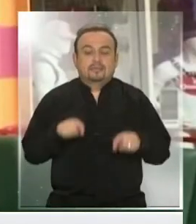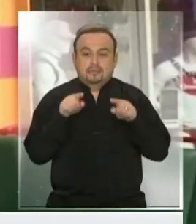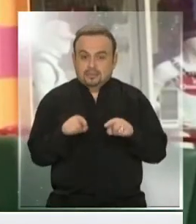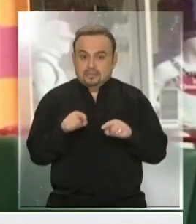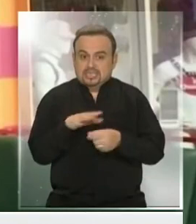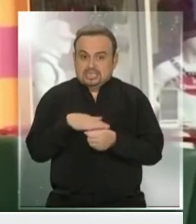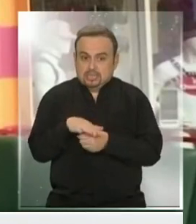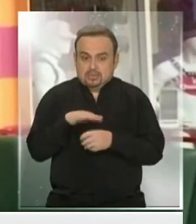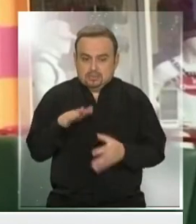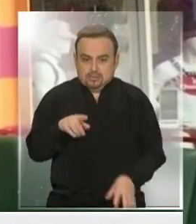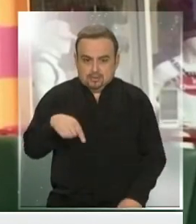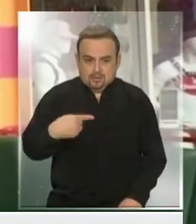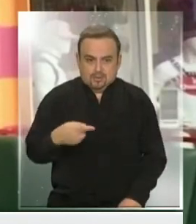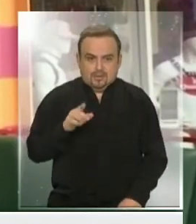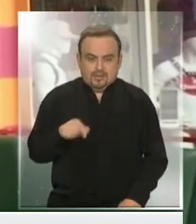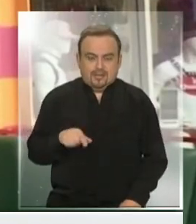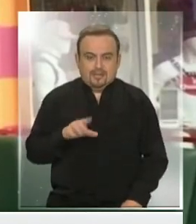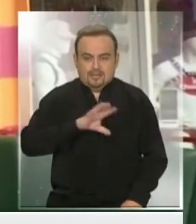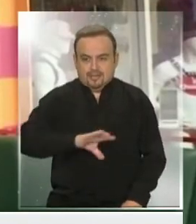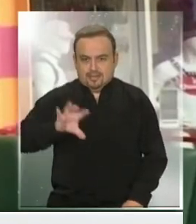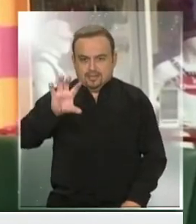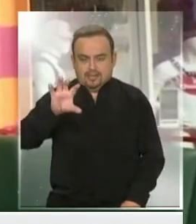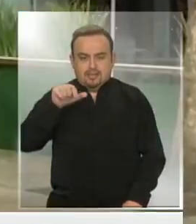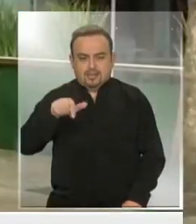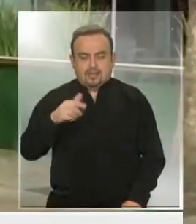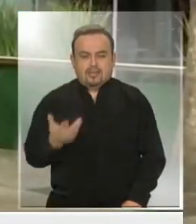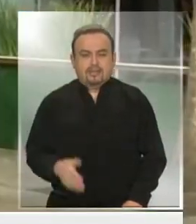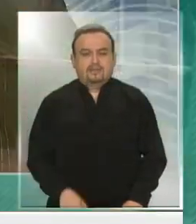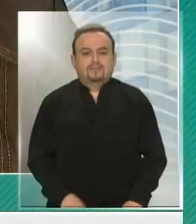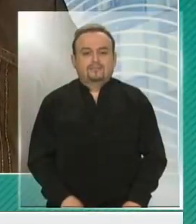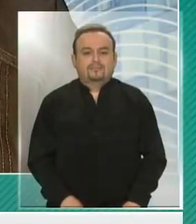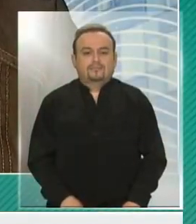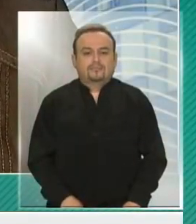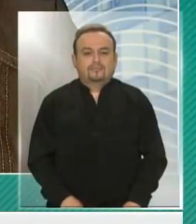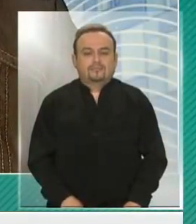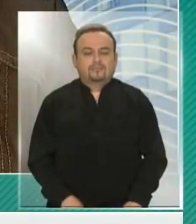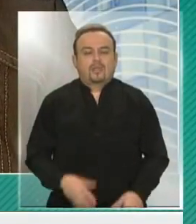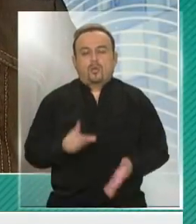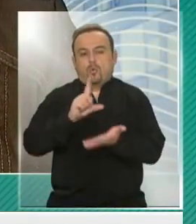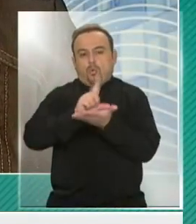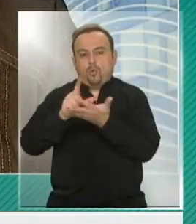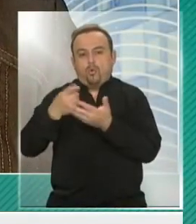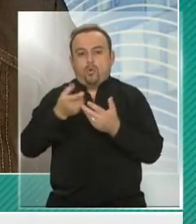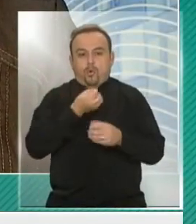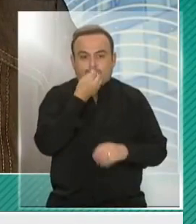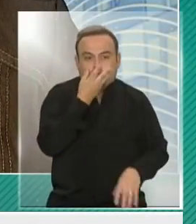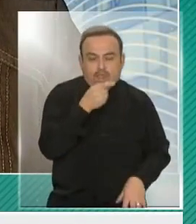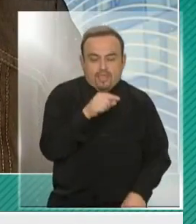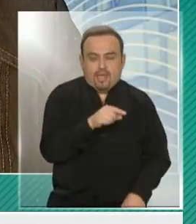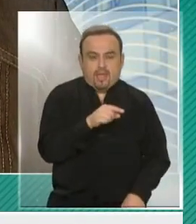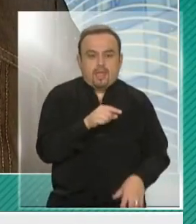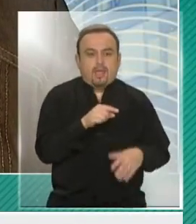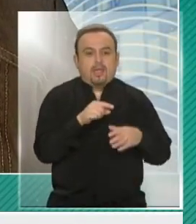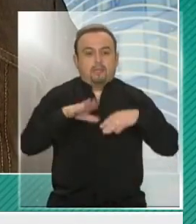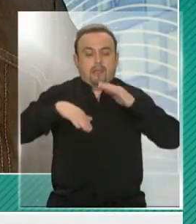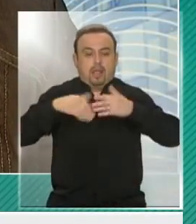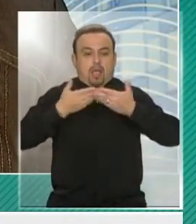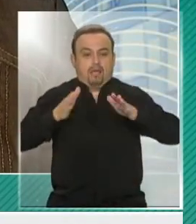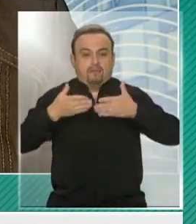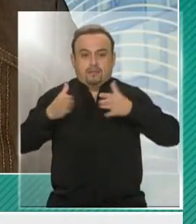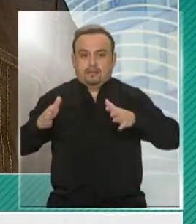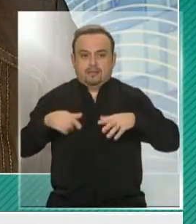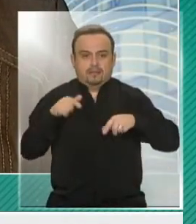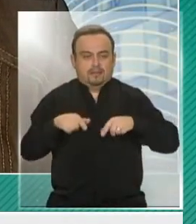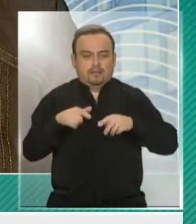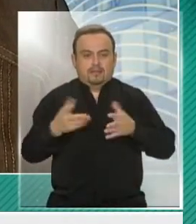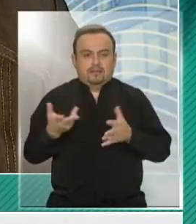nos vamos a encontrar en el estado donde yo estoy en este minuto claro y en otros lugares como por ejemplo en florida donde claros empiezan a abrir las playas también y